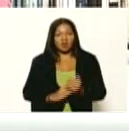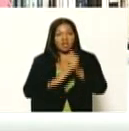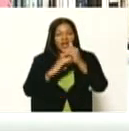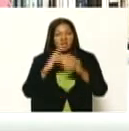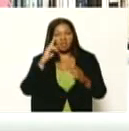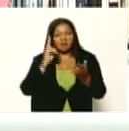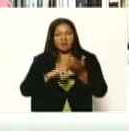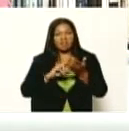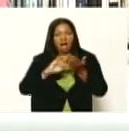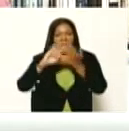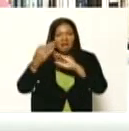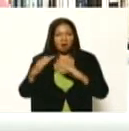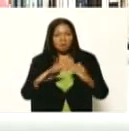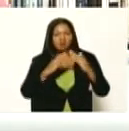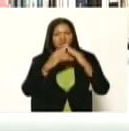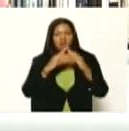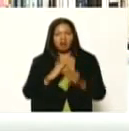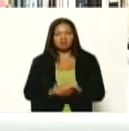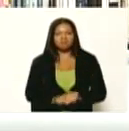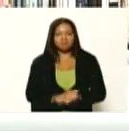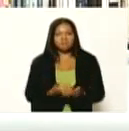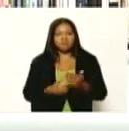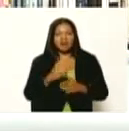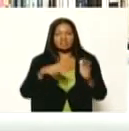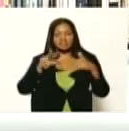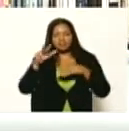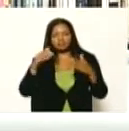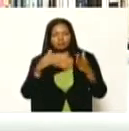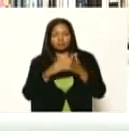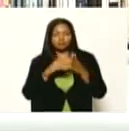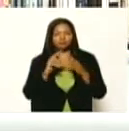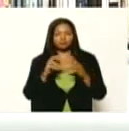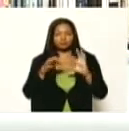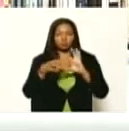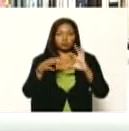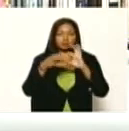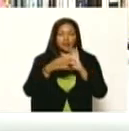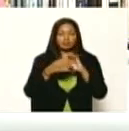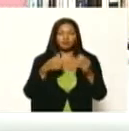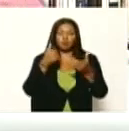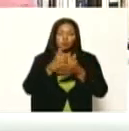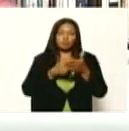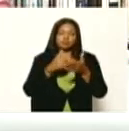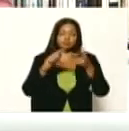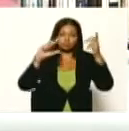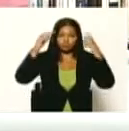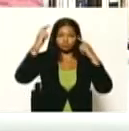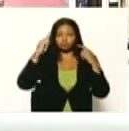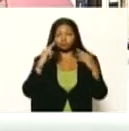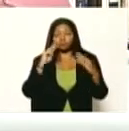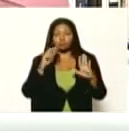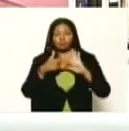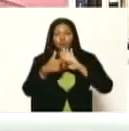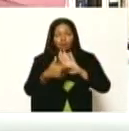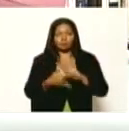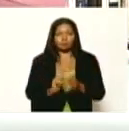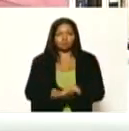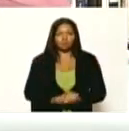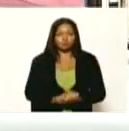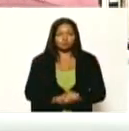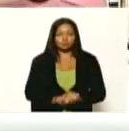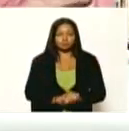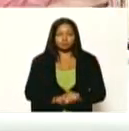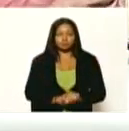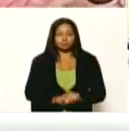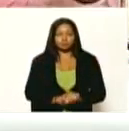en su comunidad, en más de 13.000 unidades de batalla Bolívar Chávez. Algo ejemplar, de verdad, digno